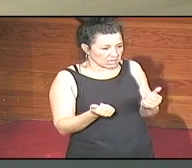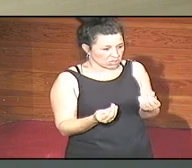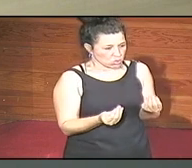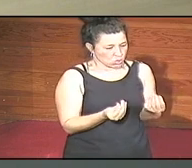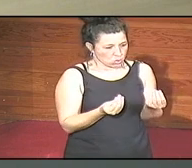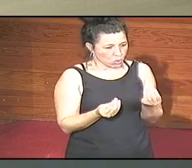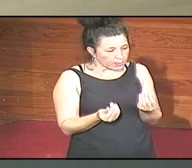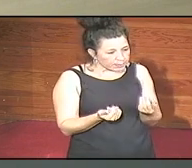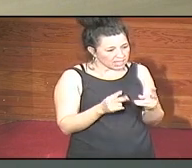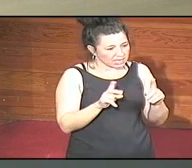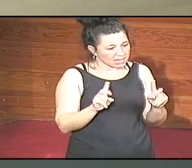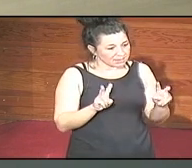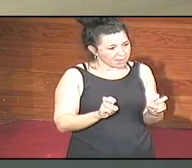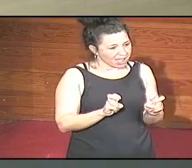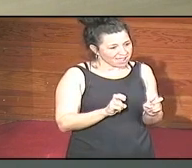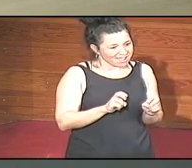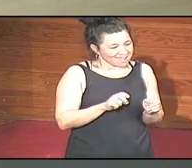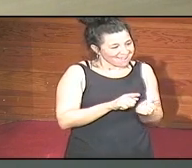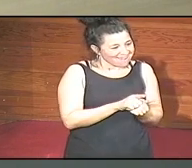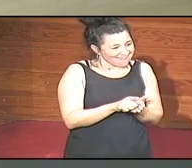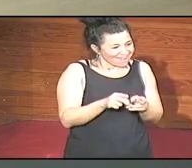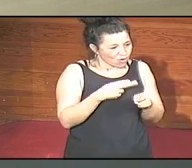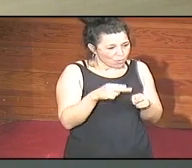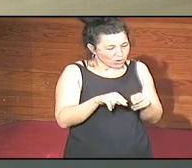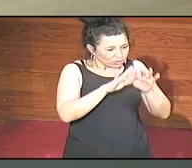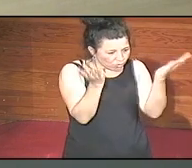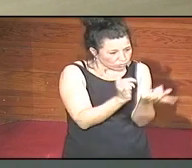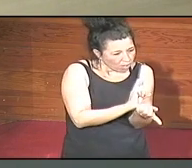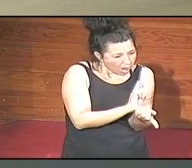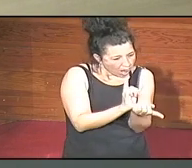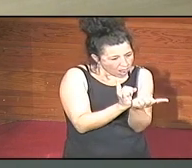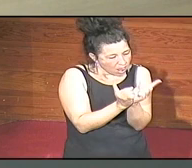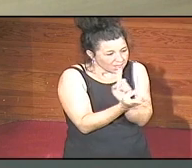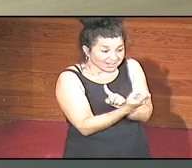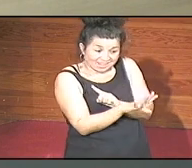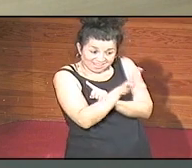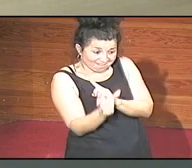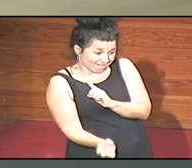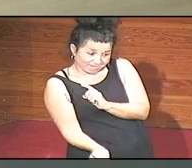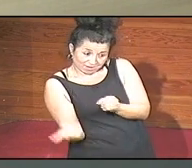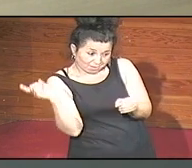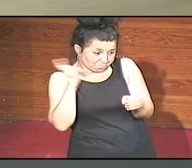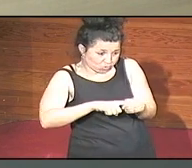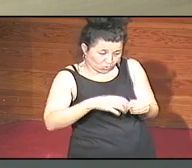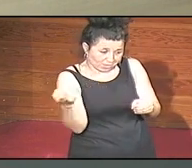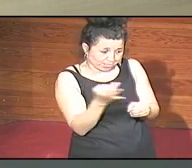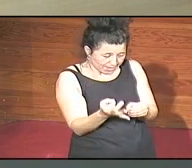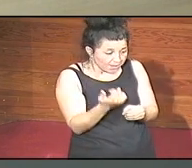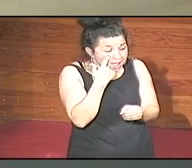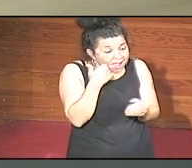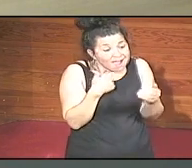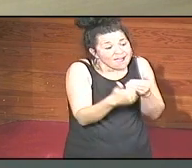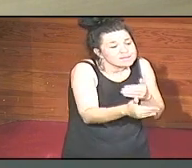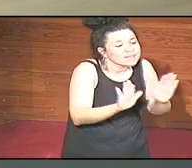mundo está cambiando y ya áfrica va a tener que formar parte ya veremos y ahí es donde ya no sé muy bien